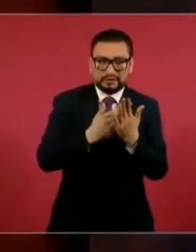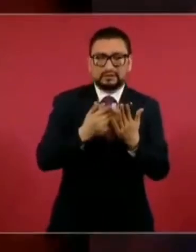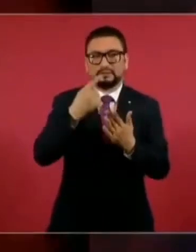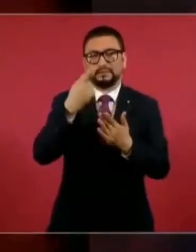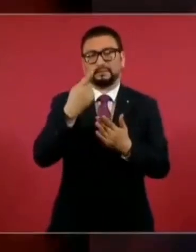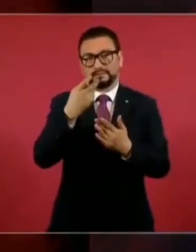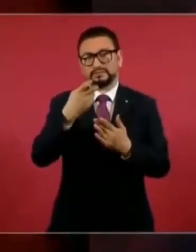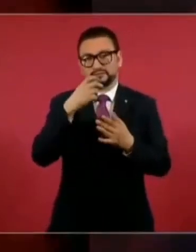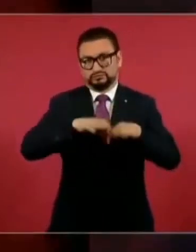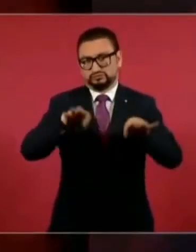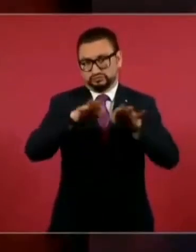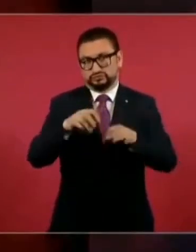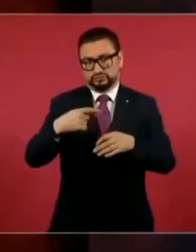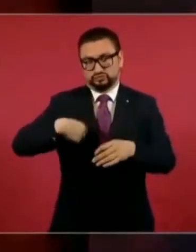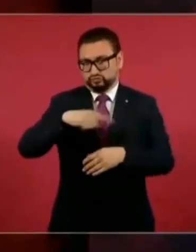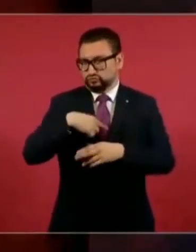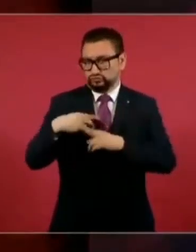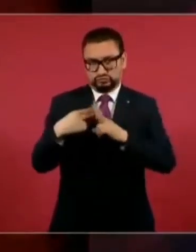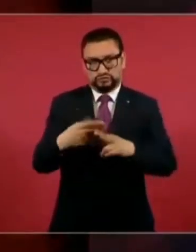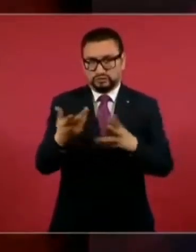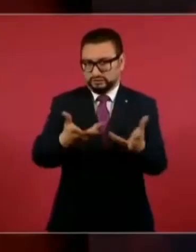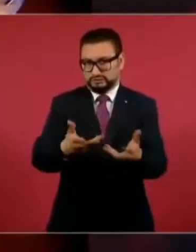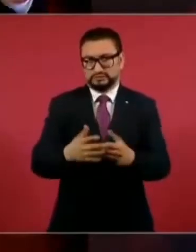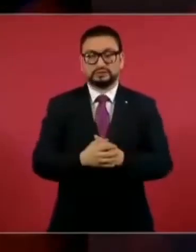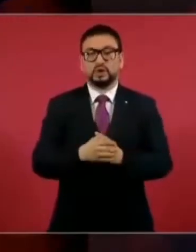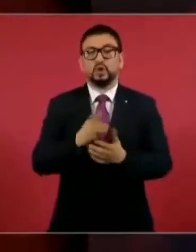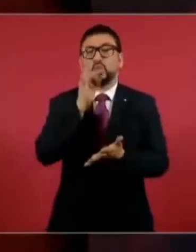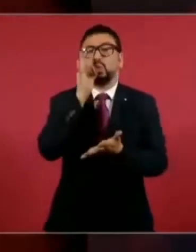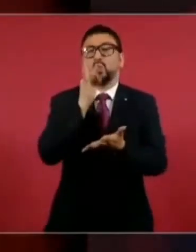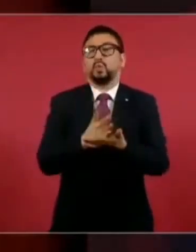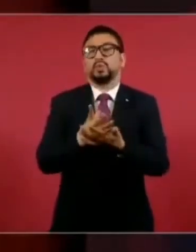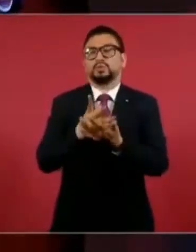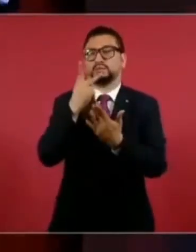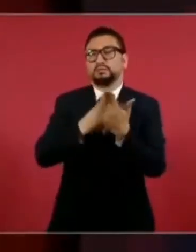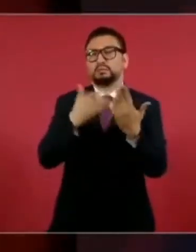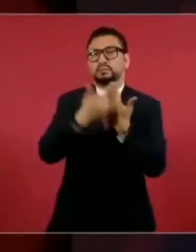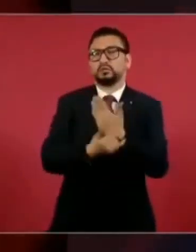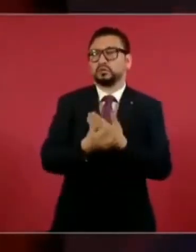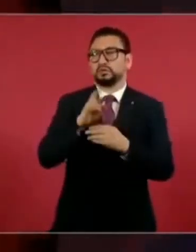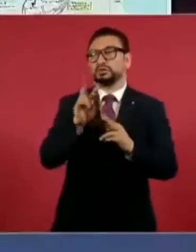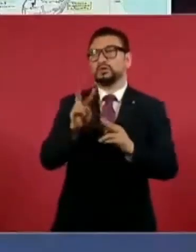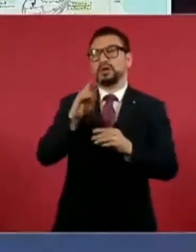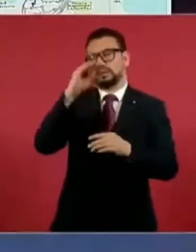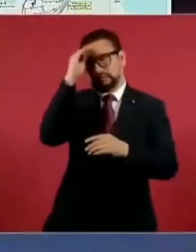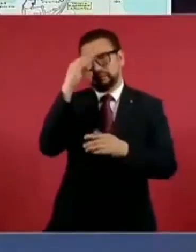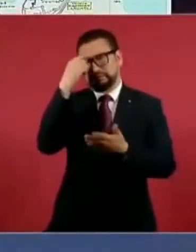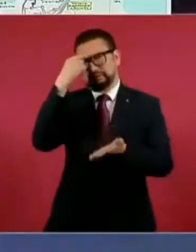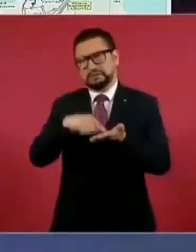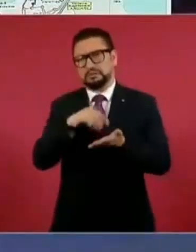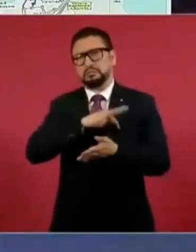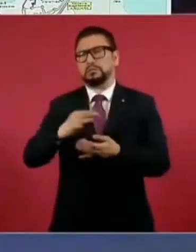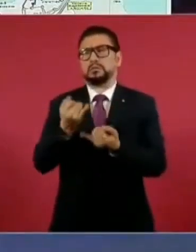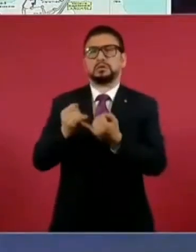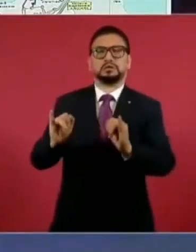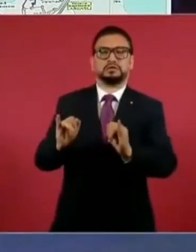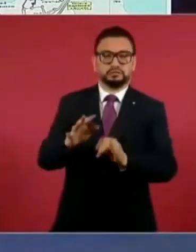estratégica que se ha estado manejando, ¿sí? No nada más es el proyecto, lo veo como